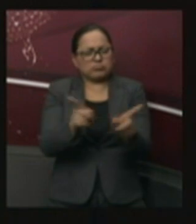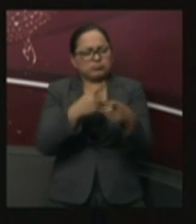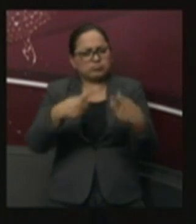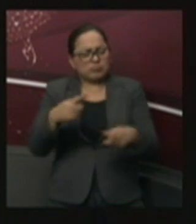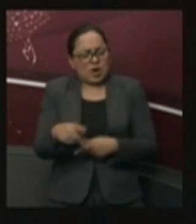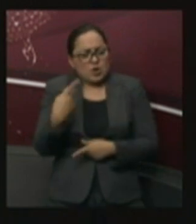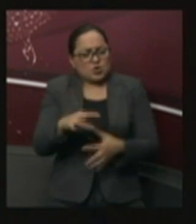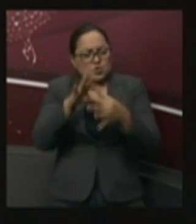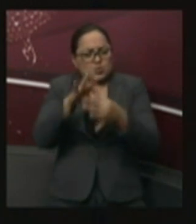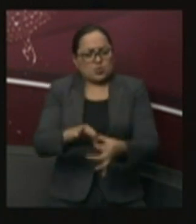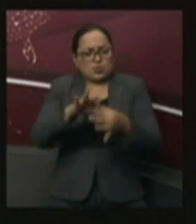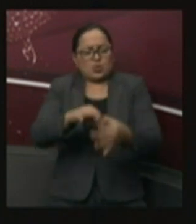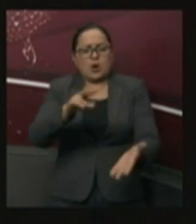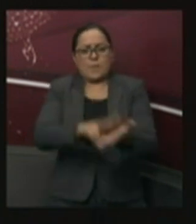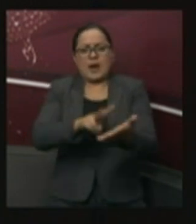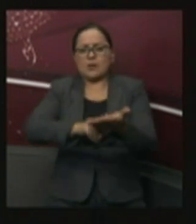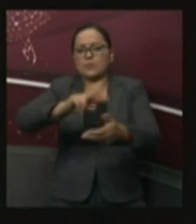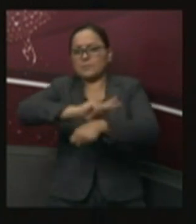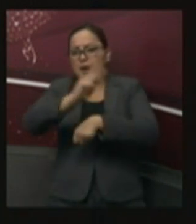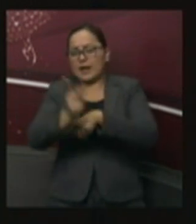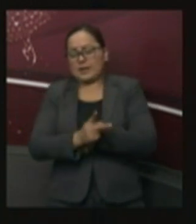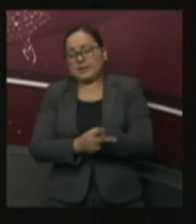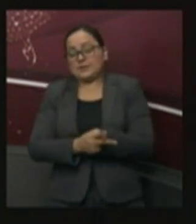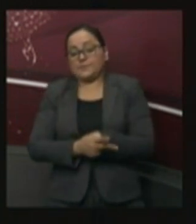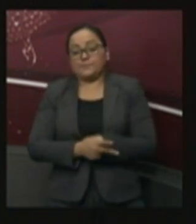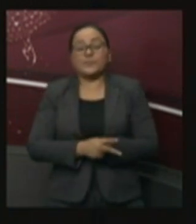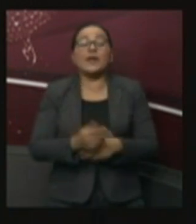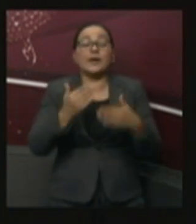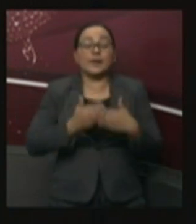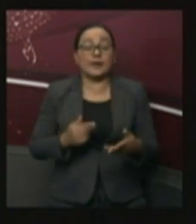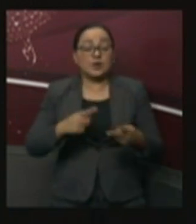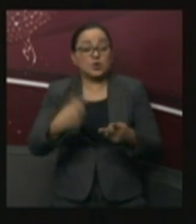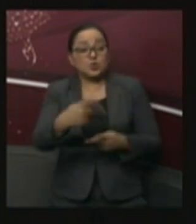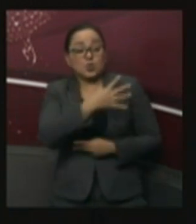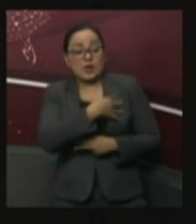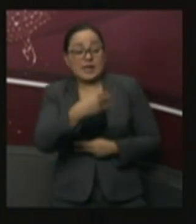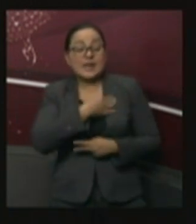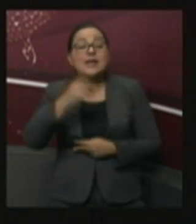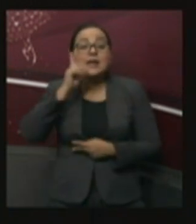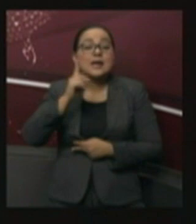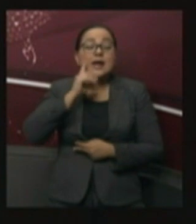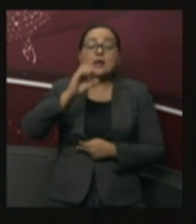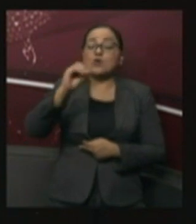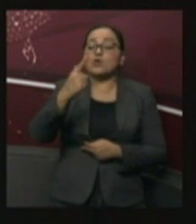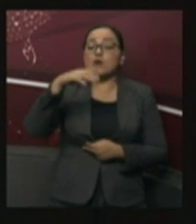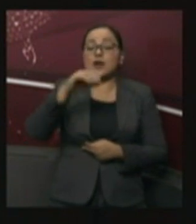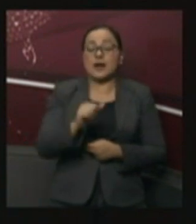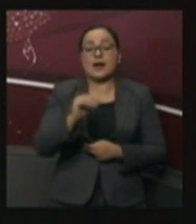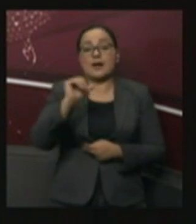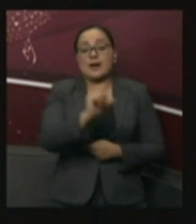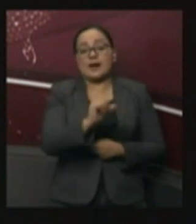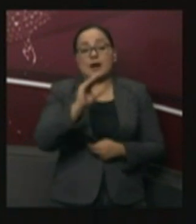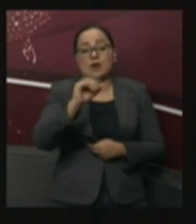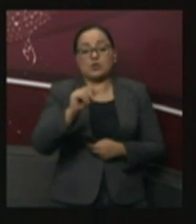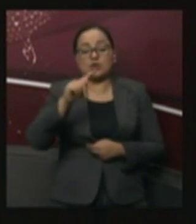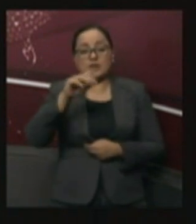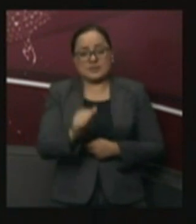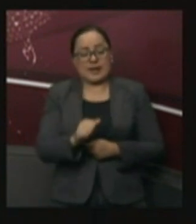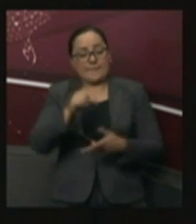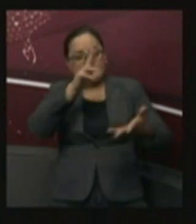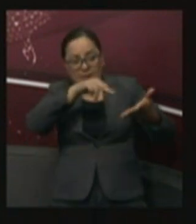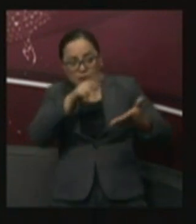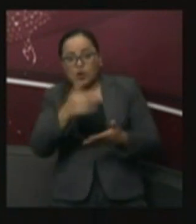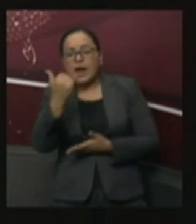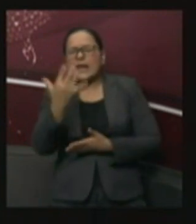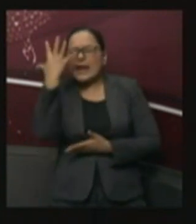temas nacionalistas. Olga Costa era muy hermosa, además de ser una gran pintora, y con ella,